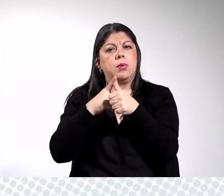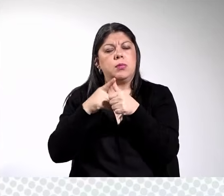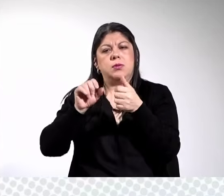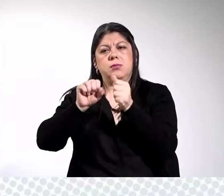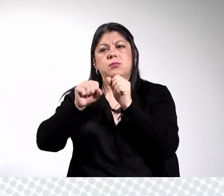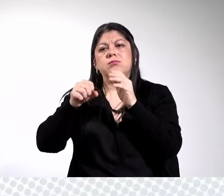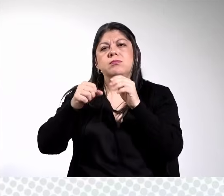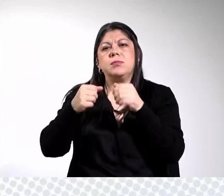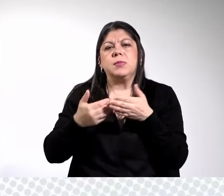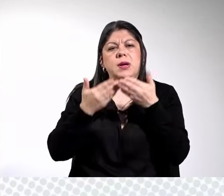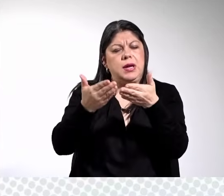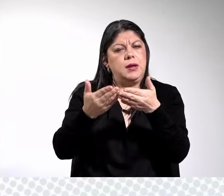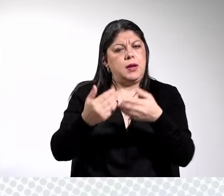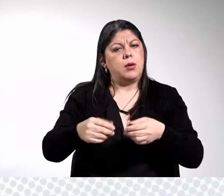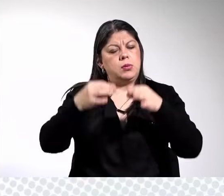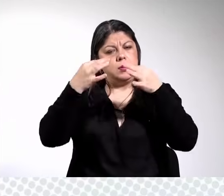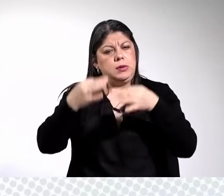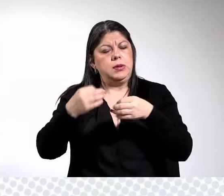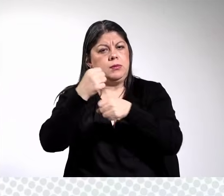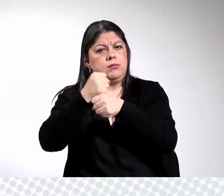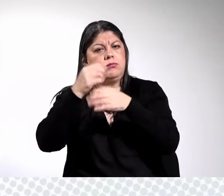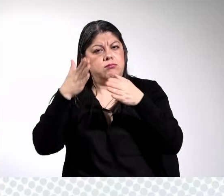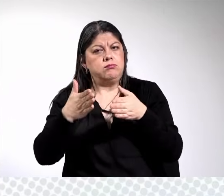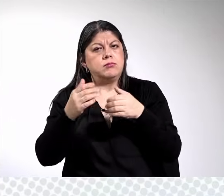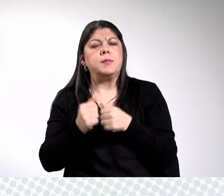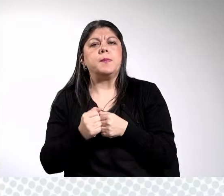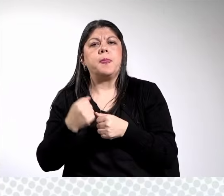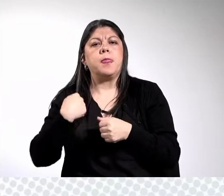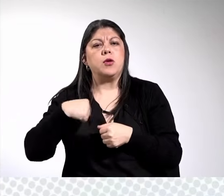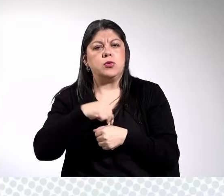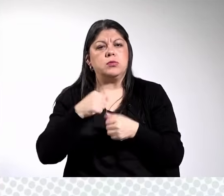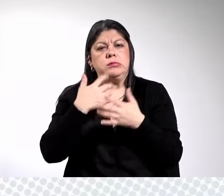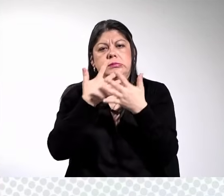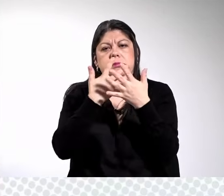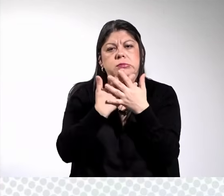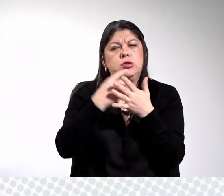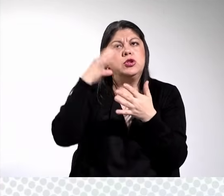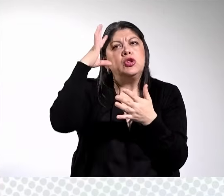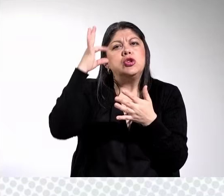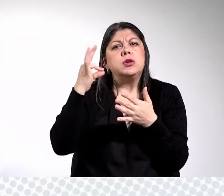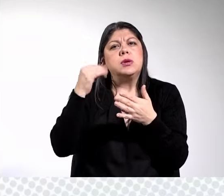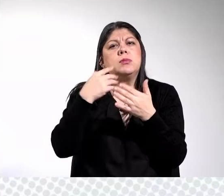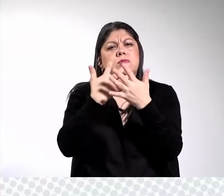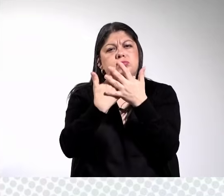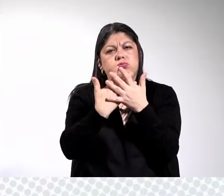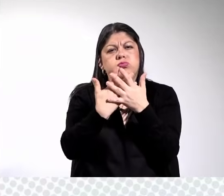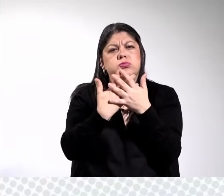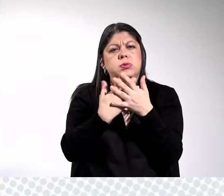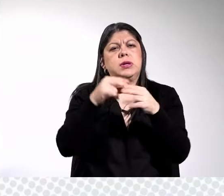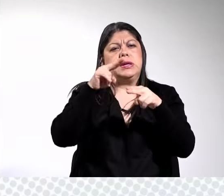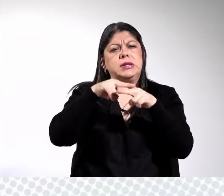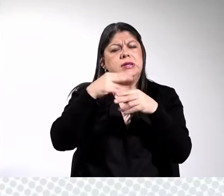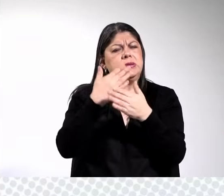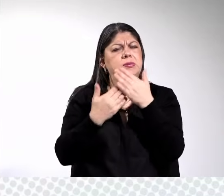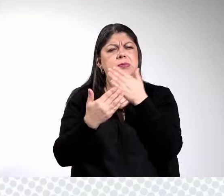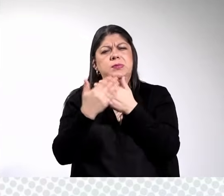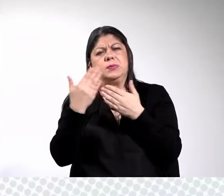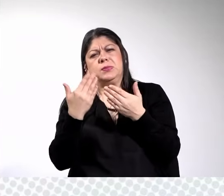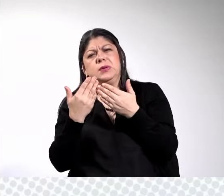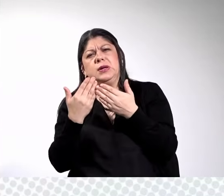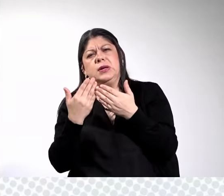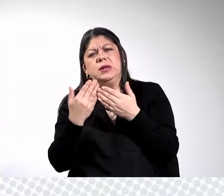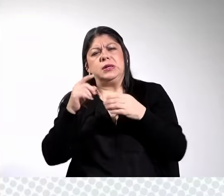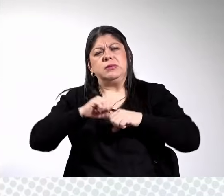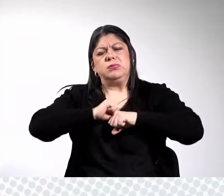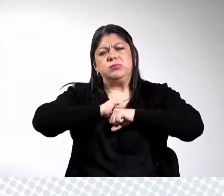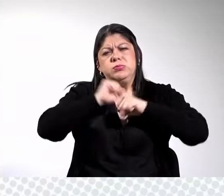humano es el trabajo. Yo creo que uno sentado ahí en una celda incómoda tiene que explotar cualquiera, por más bueno que crea